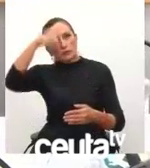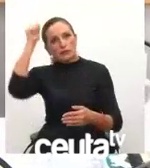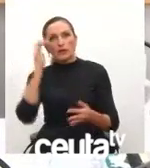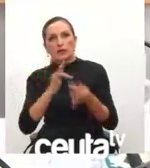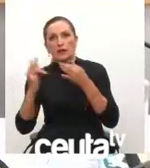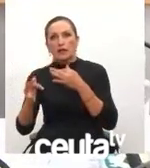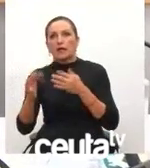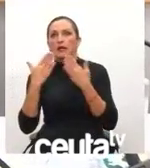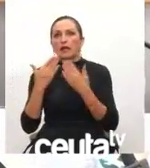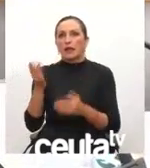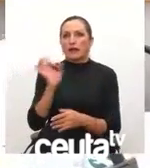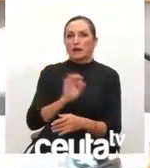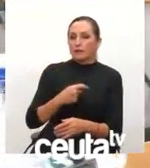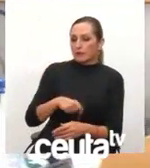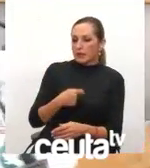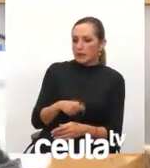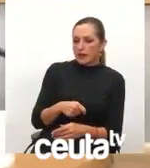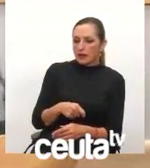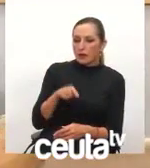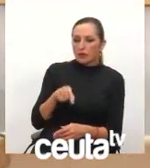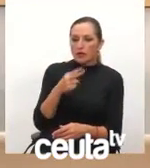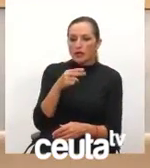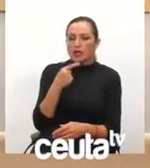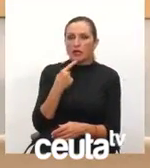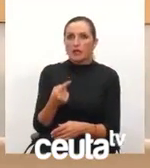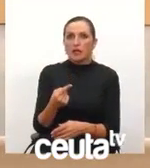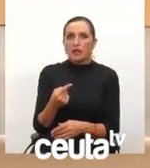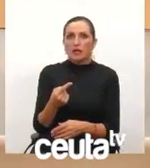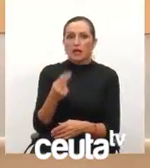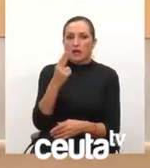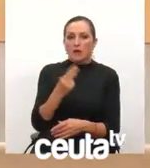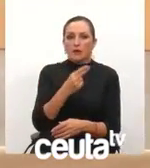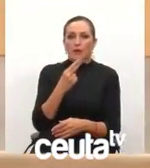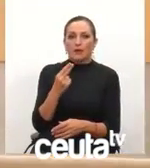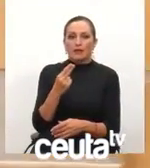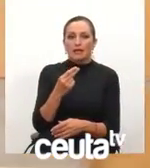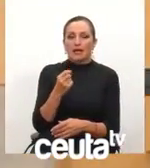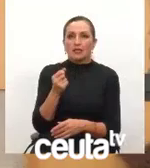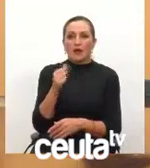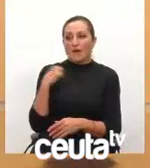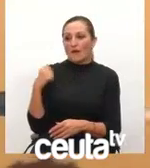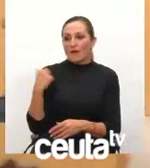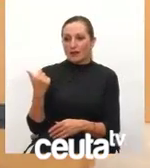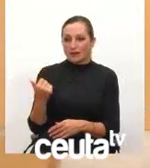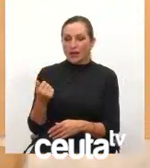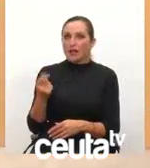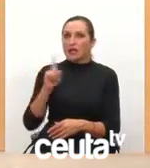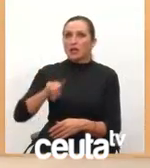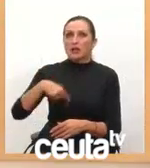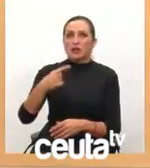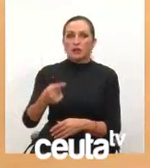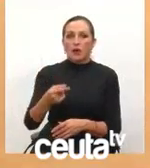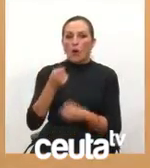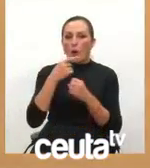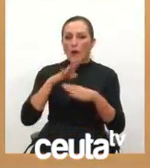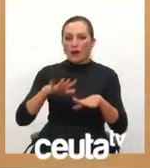Bueno, señora Deu, usted dice que no son falsas promesas, pero cuando usted hace un anuncio y después no lo lleva a cabo, después de 10 años, dígame